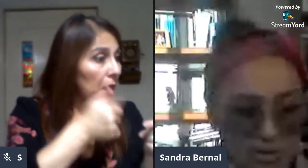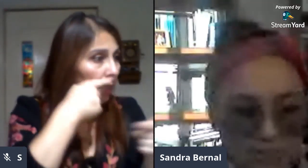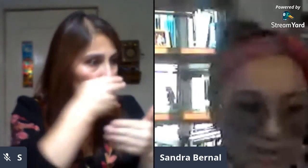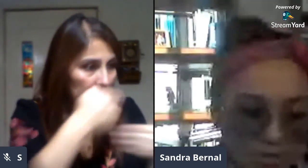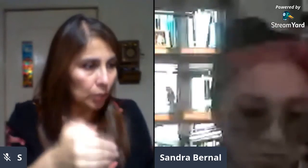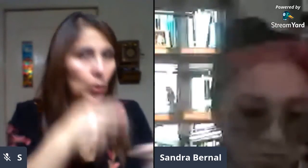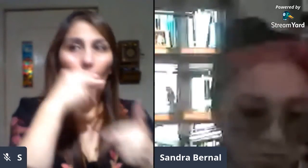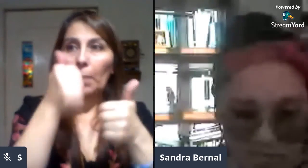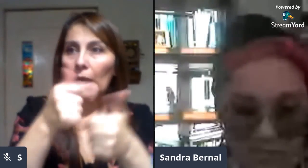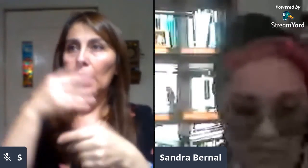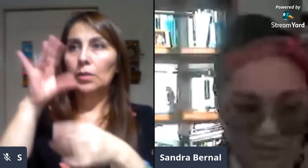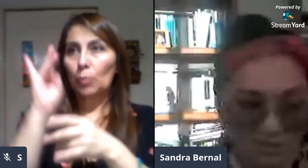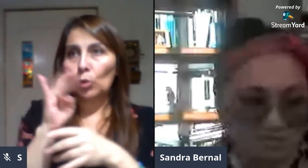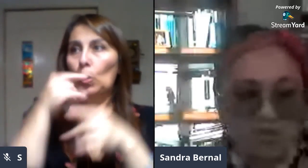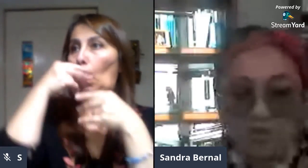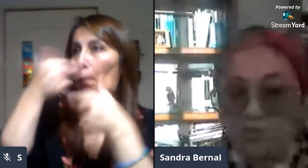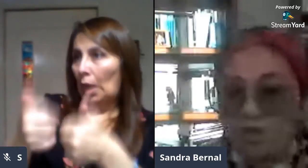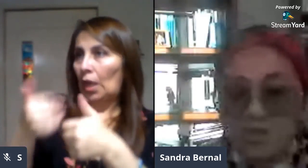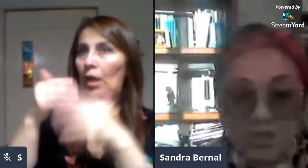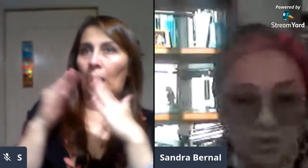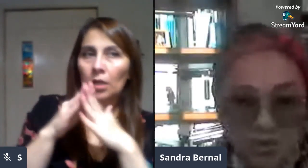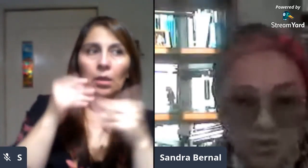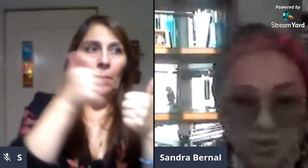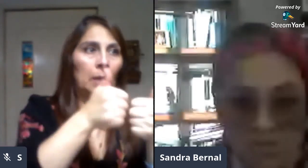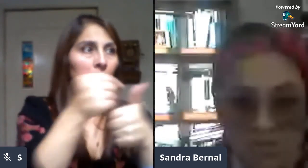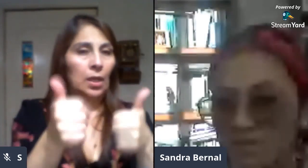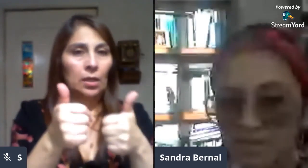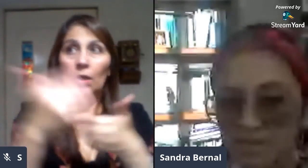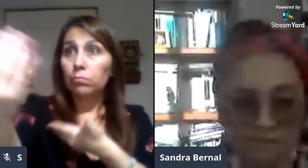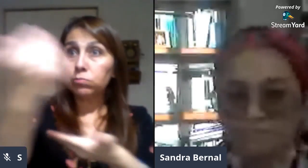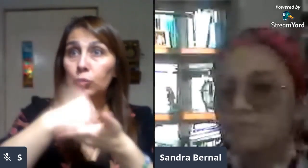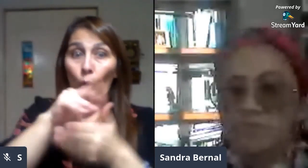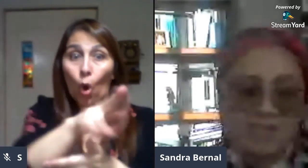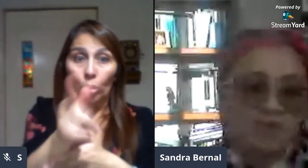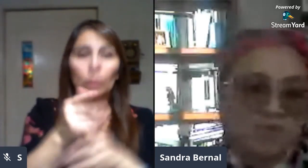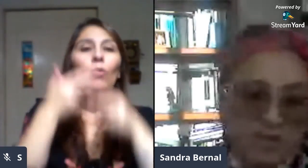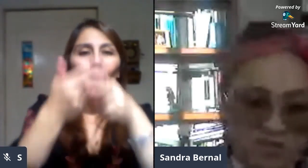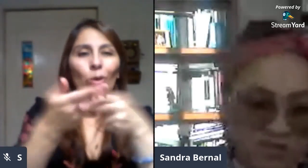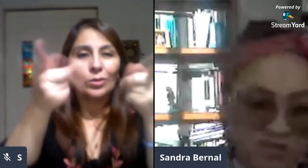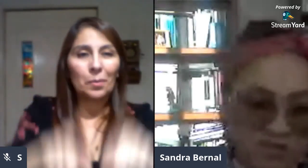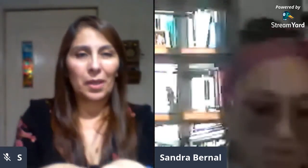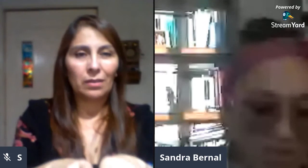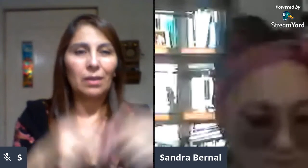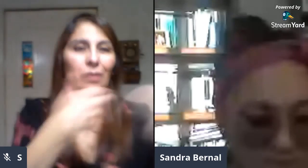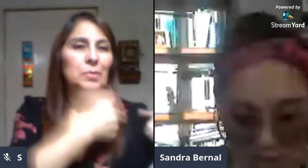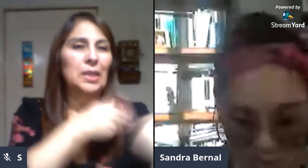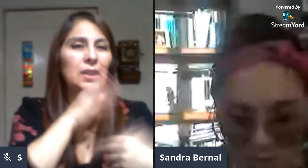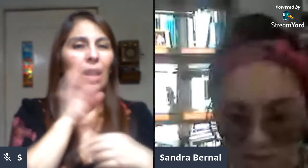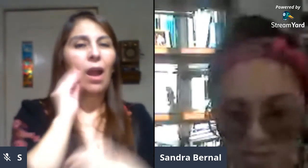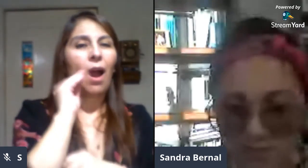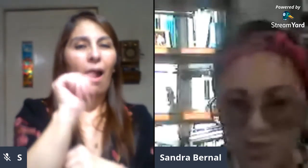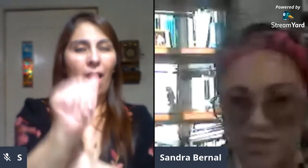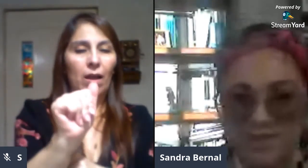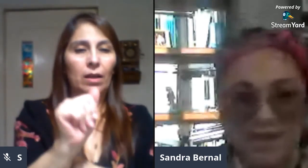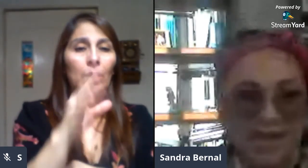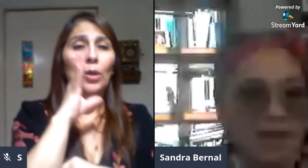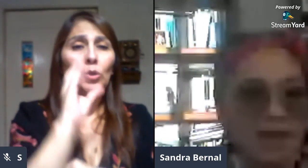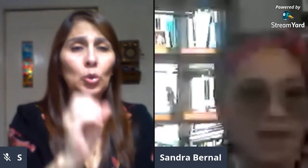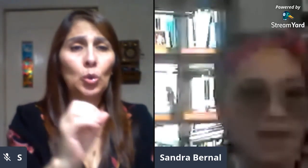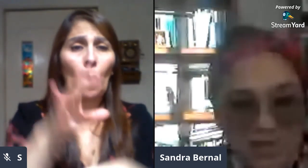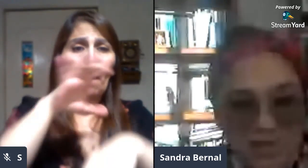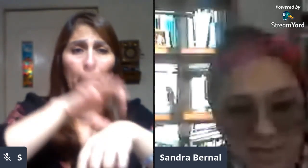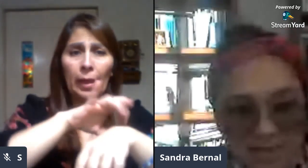llegar a otros para cuidarlos también. Con normas incluso a veces, pues si los médicos no tienen normas de seguridad, menos estas